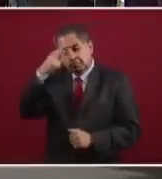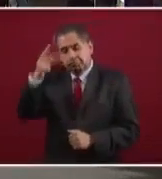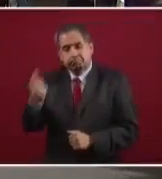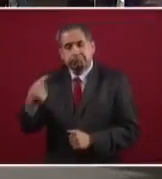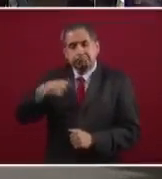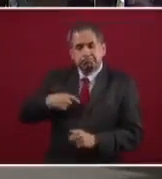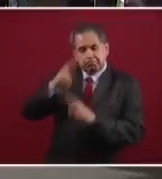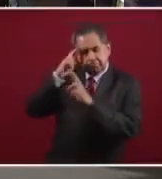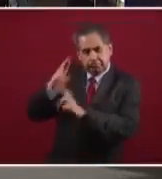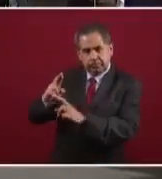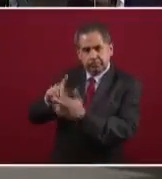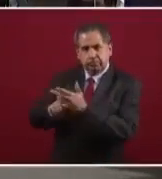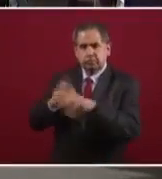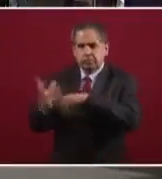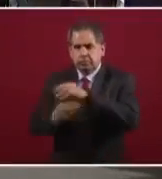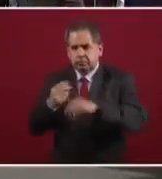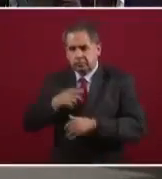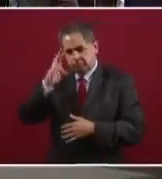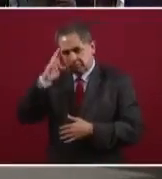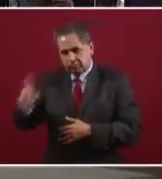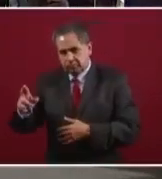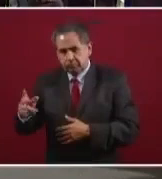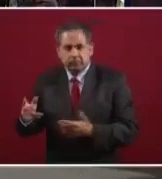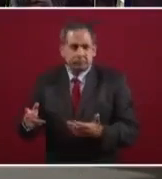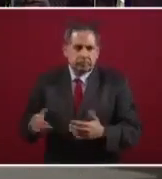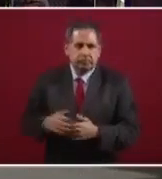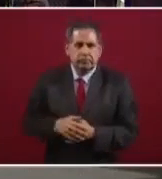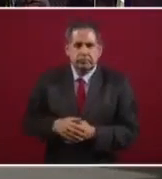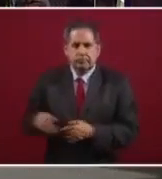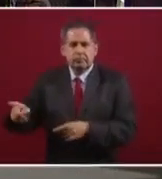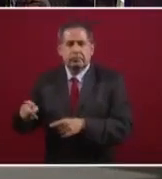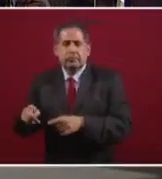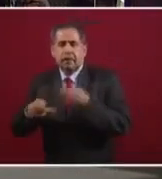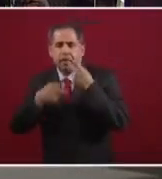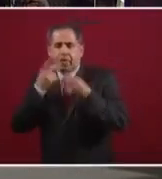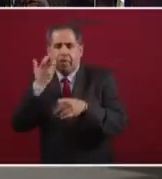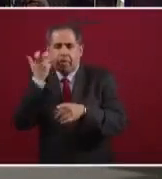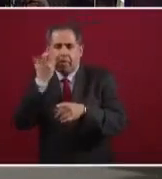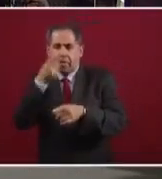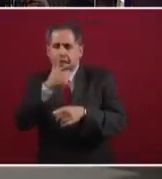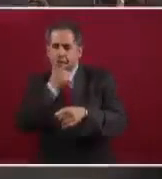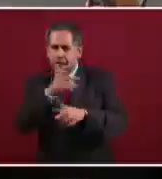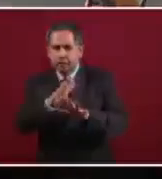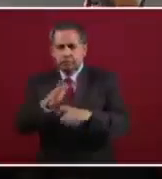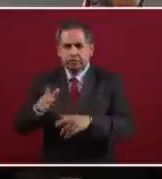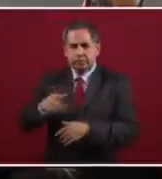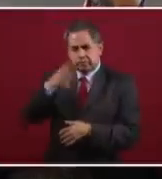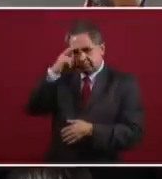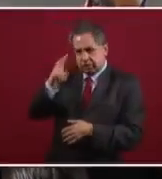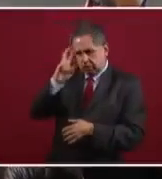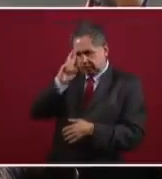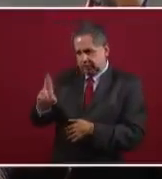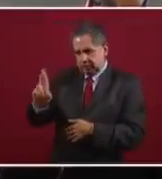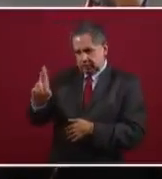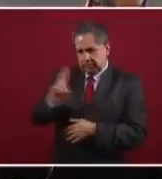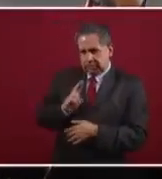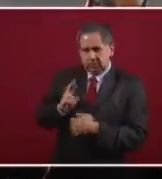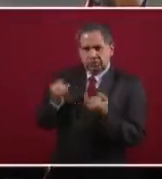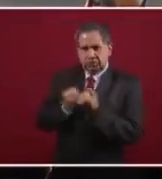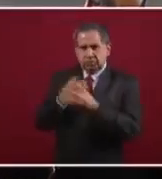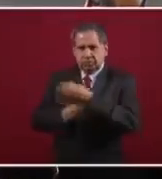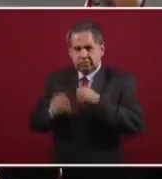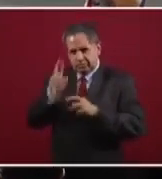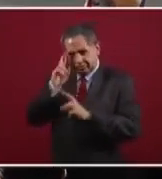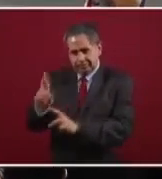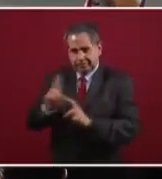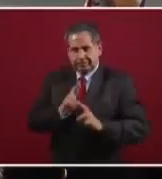I respect them in return. México está mostrando un gran respeto y nosotros mostramos respeto hacia ustedes también. Eso es. Exacto, señor presidente. Y mi